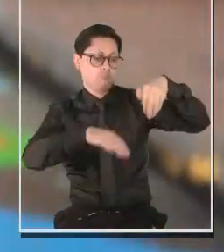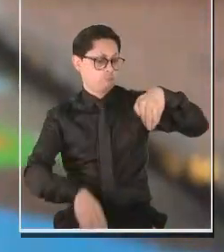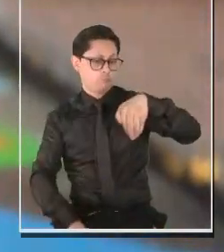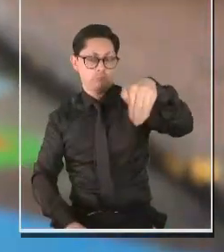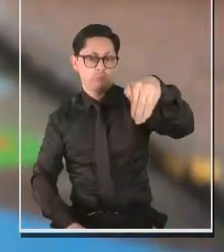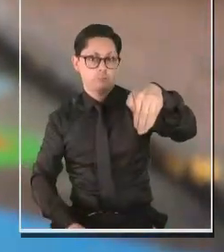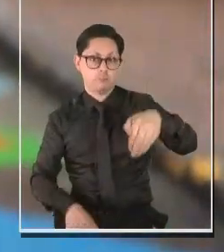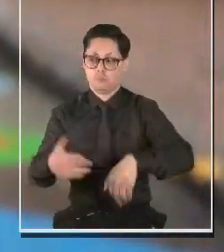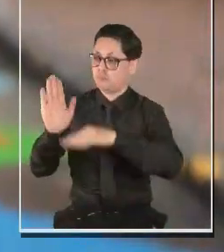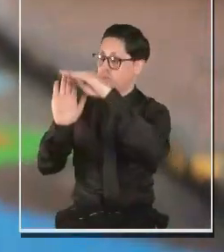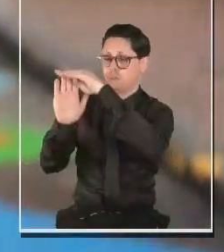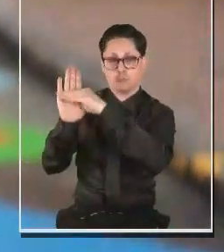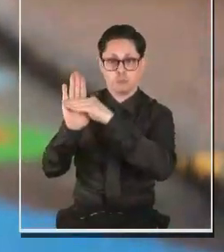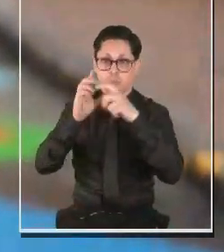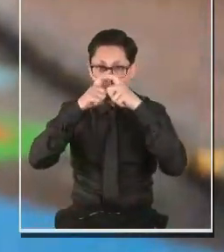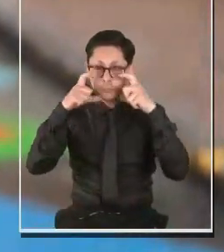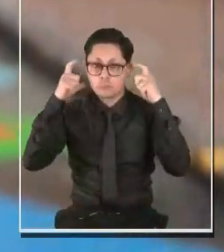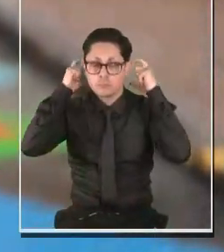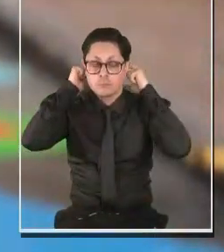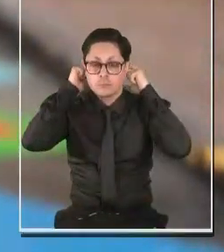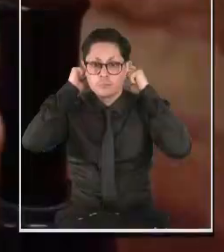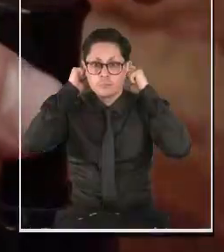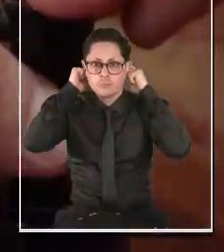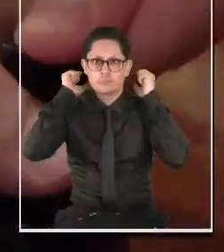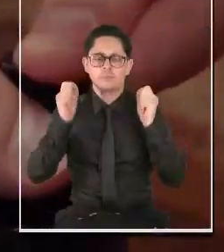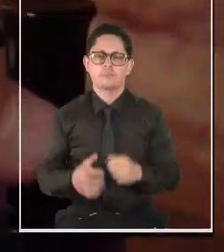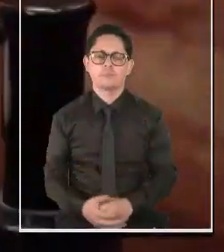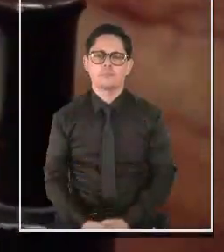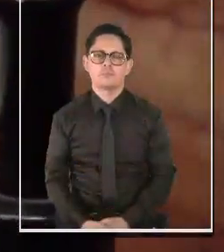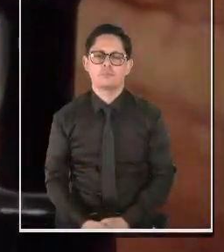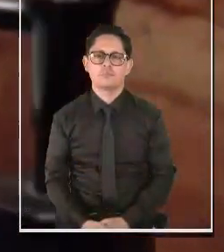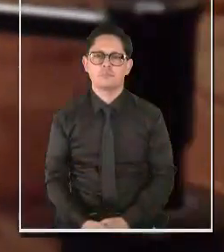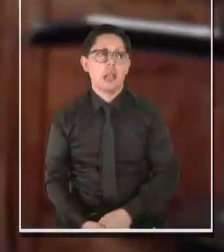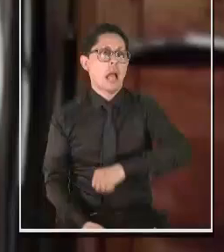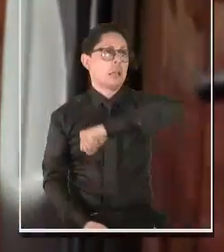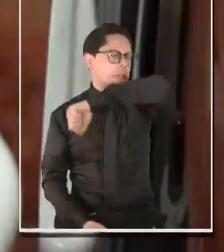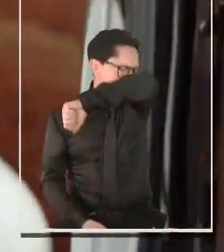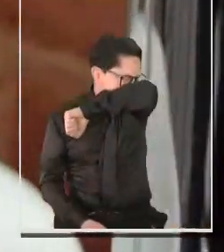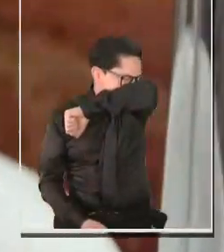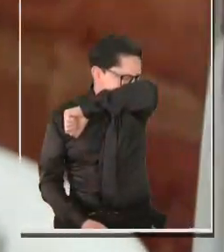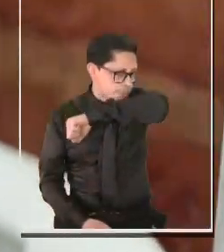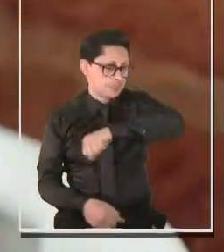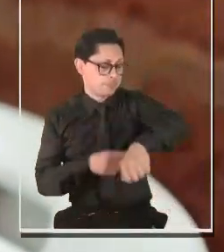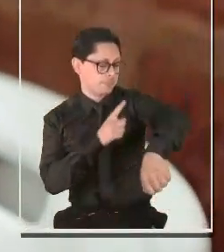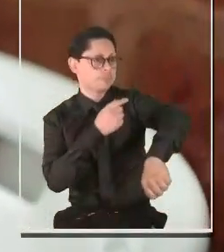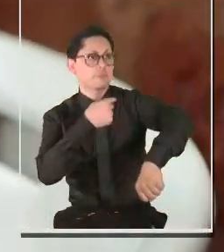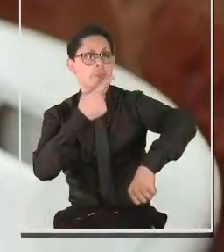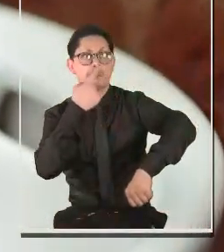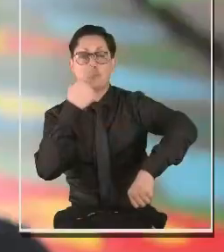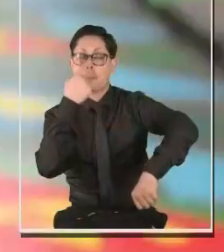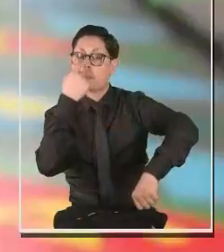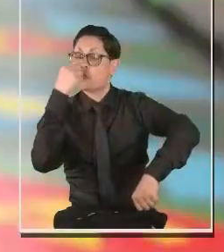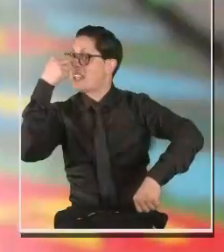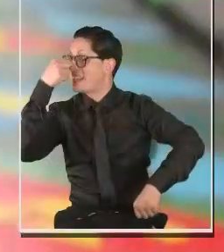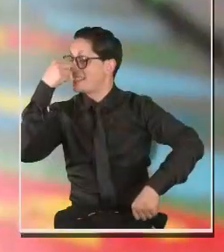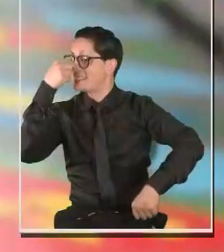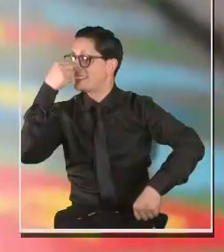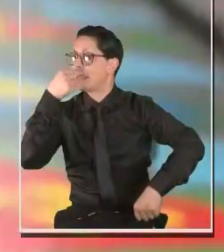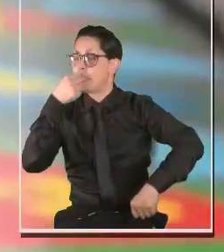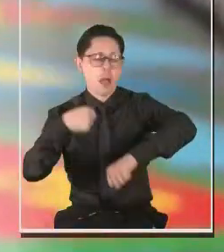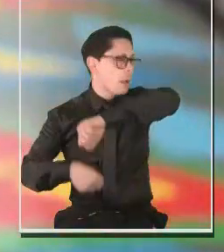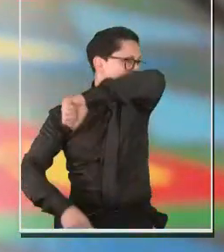con tu antebrazo o si no utiliza pañuelos desechables Lávate las manos las veces que sea necesario y si no utiliza